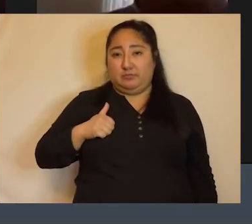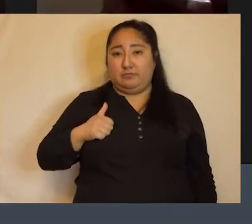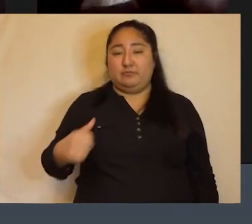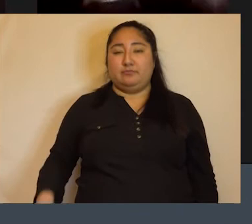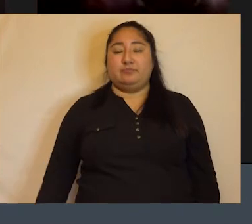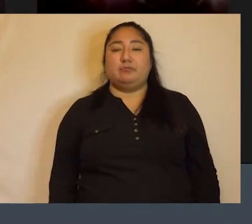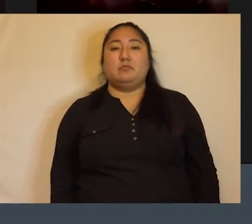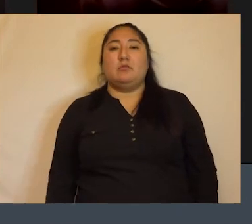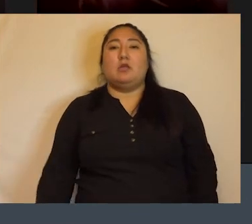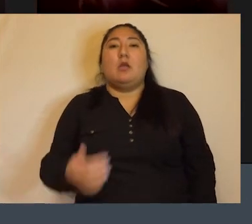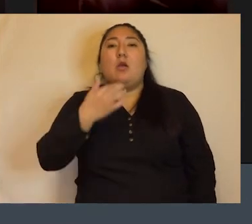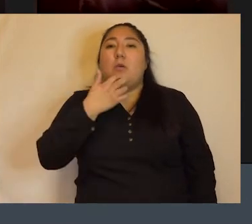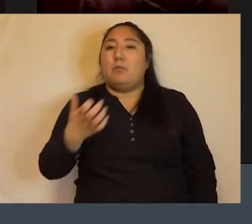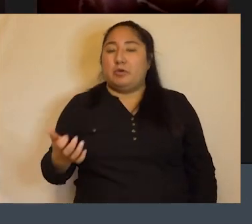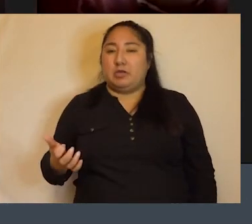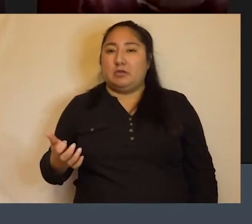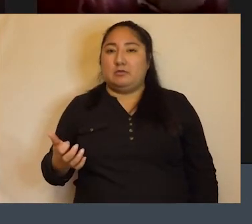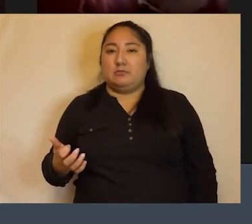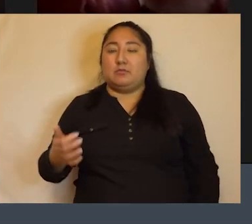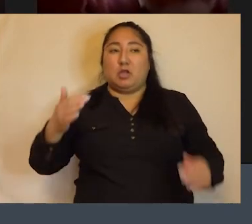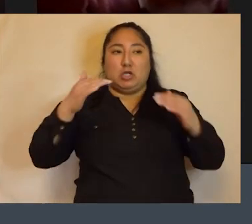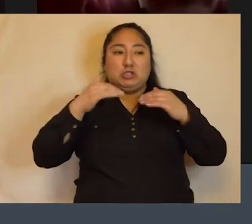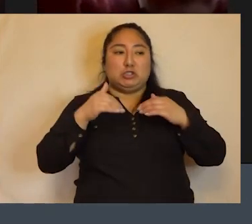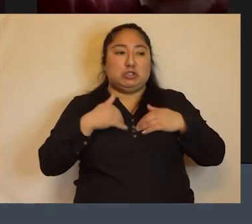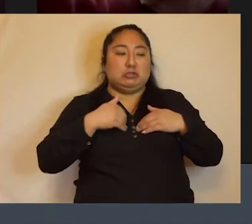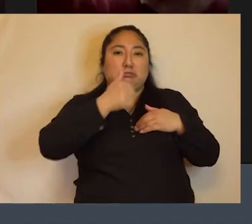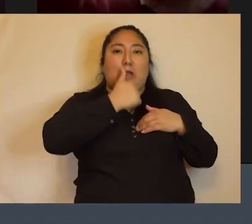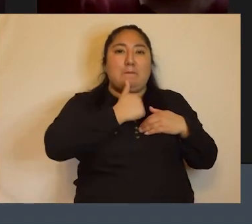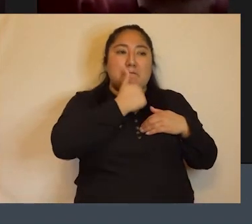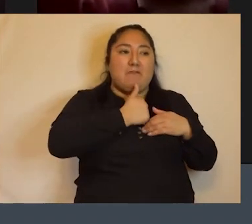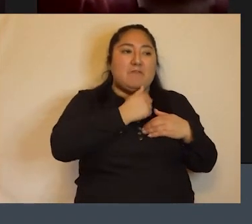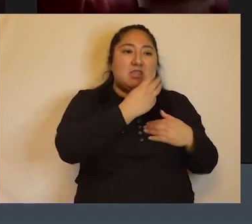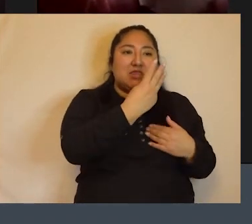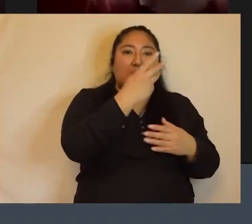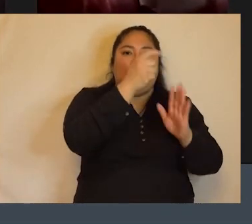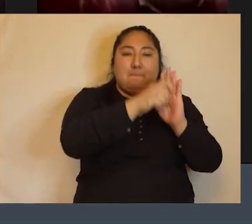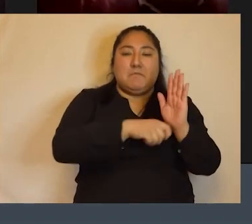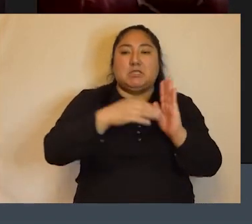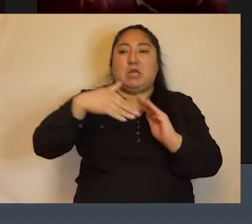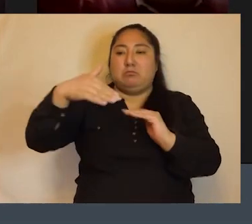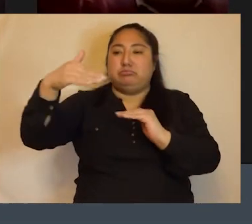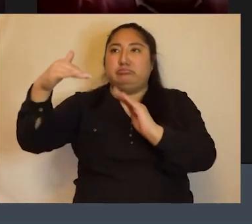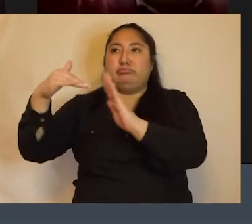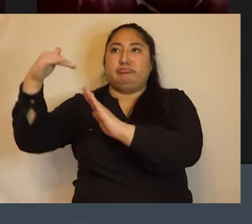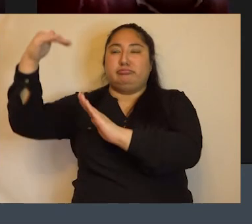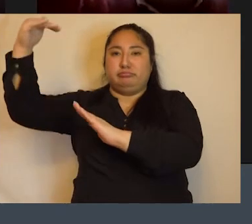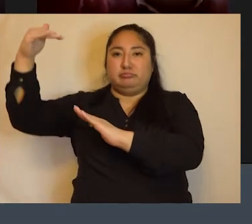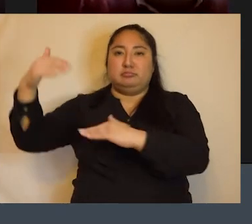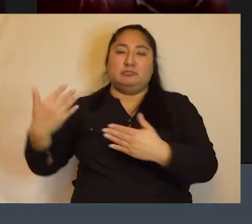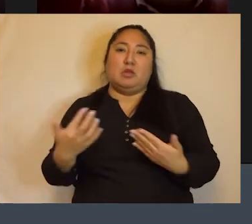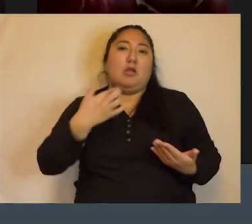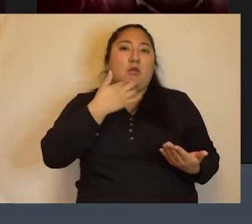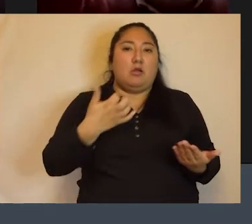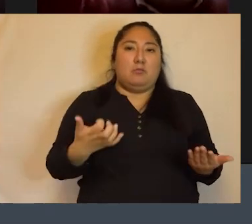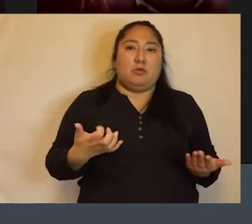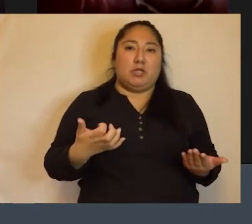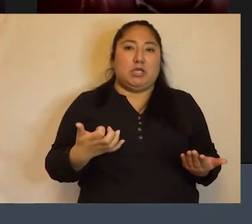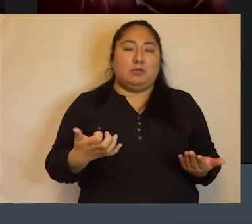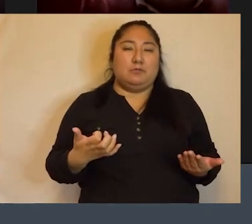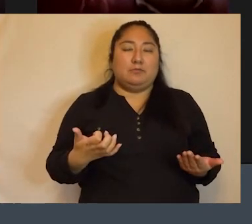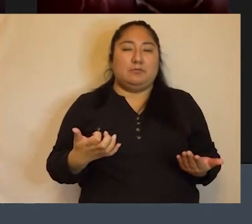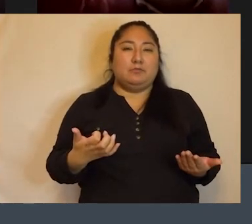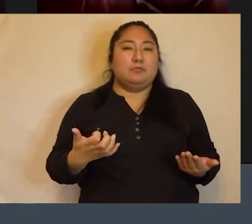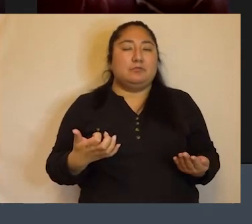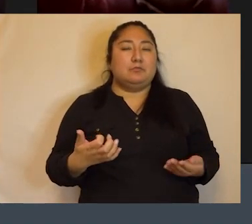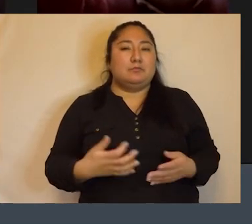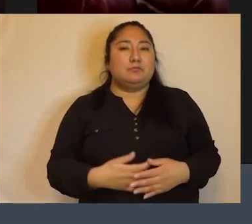cumpla, ¿sí? ¿Por qué? Porque, bueno, puede ser que yo me quede corto y los 3 meses siguientes se vaya hacia arriba, ¿sí?